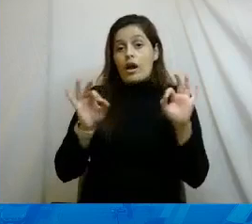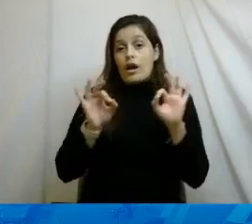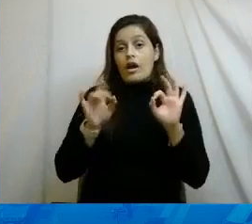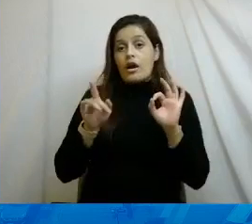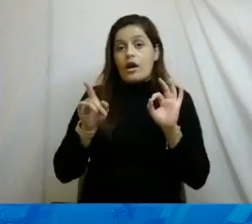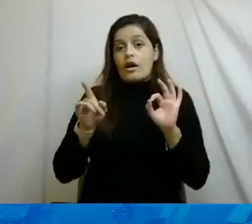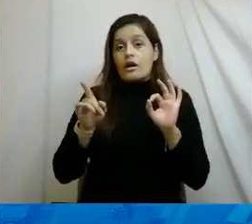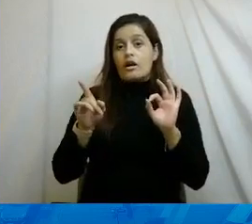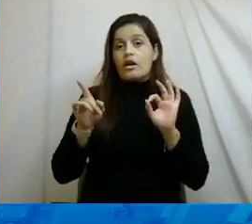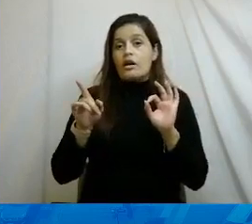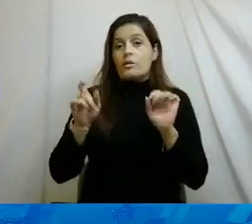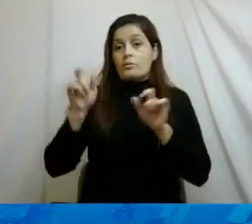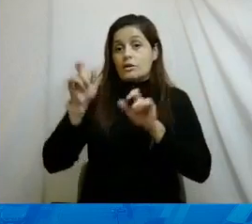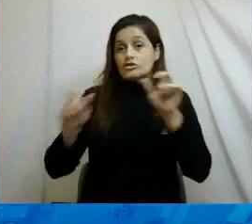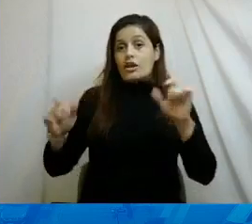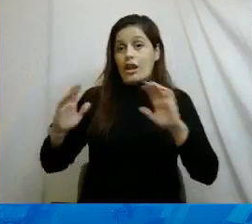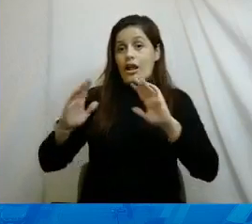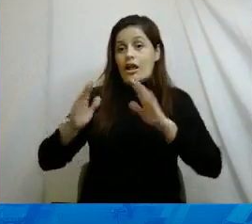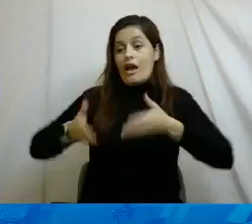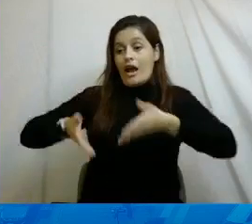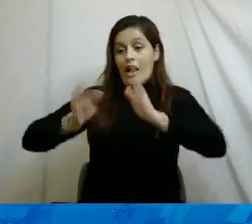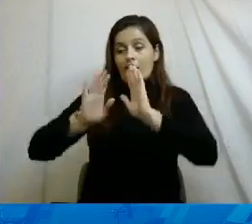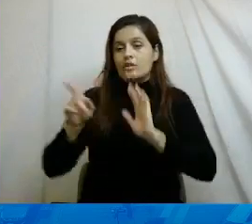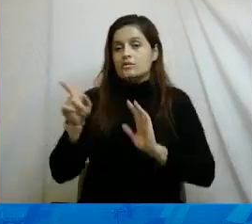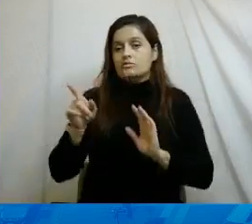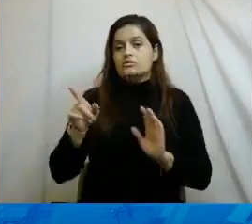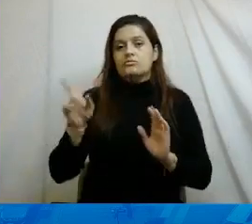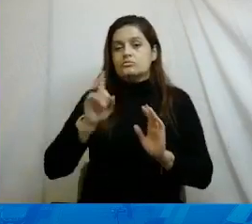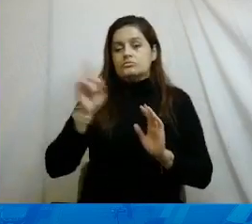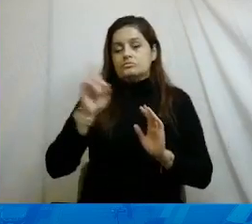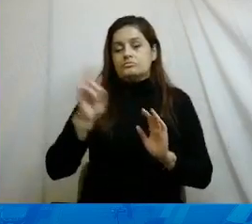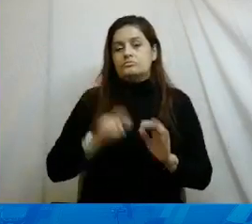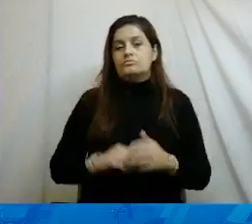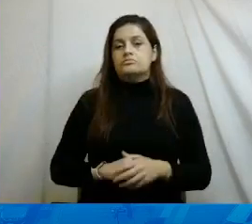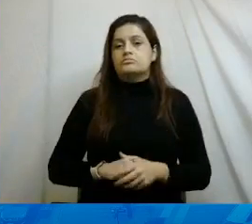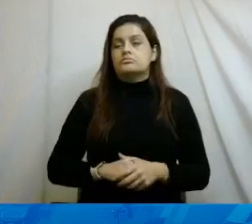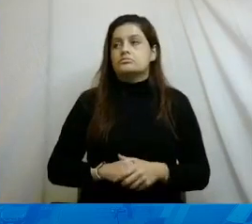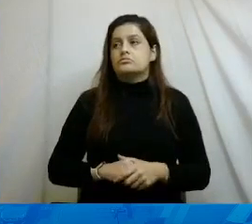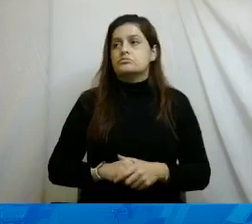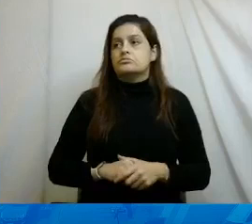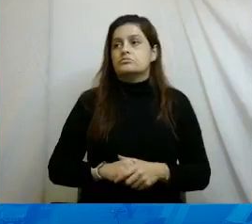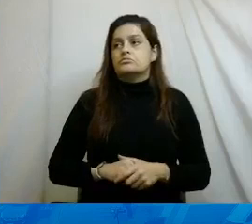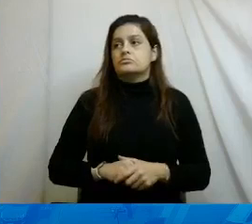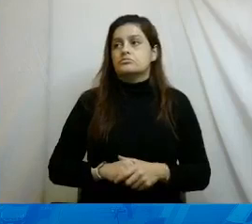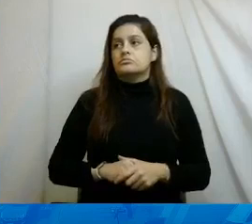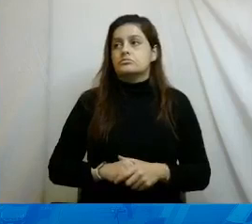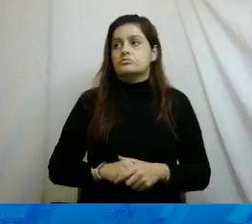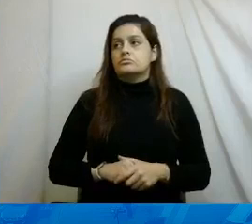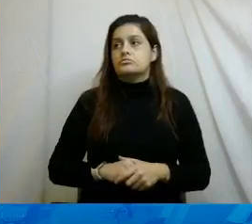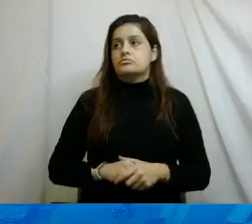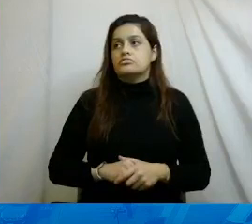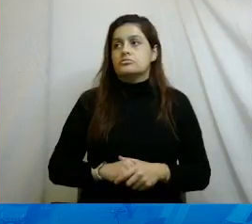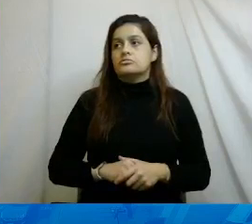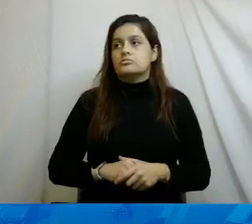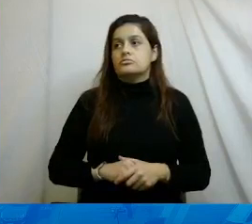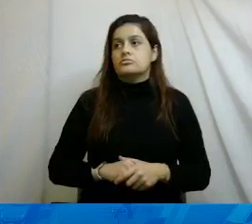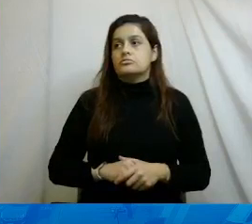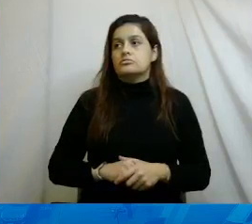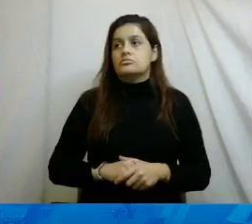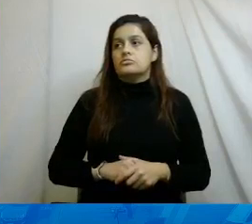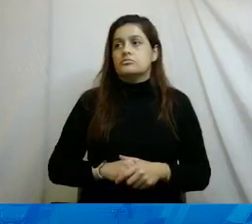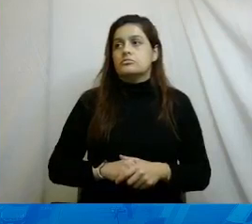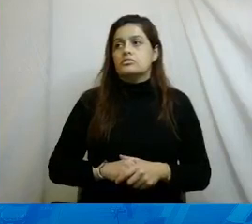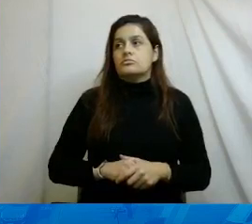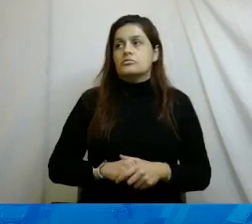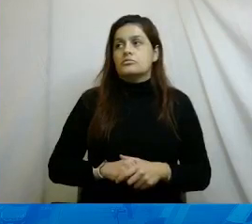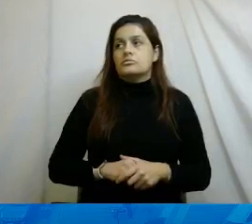calle. Gracias, alcaldesa y directora. Gracias, director. Gracias, alcaldesa. Concejal, director. Sí, para terminar,